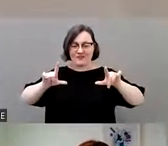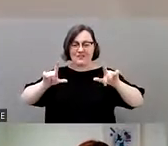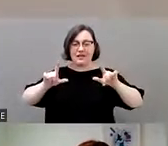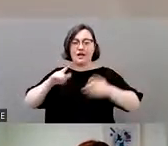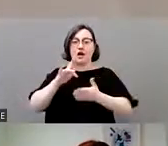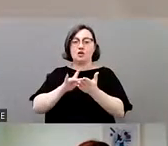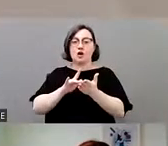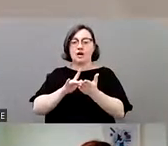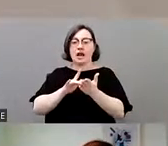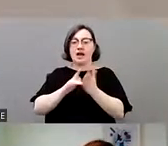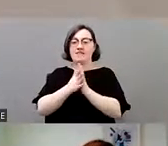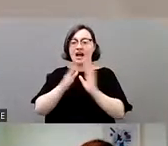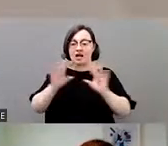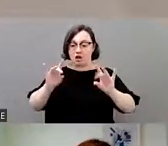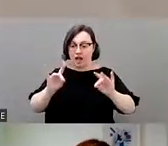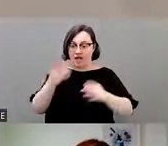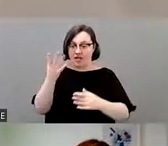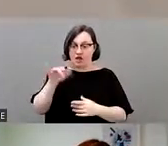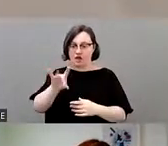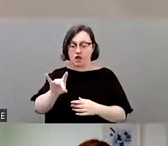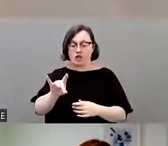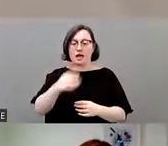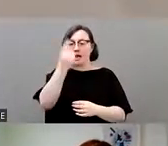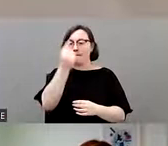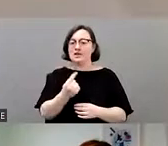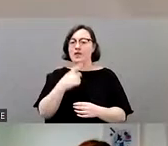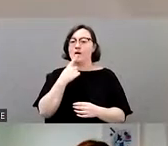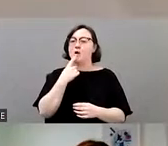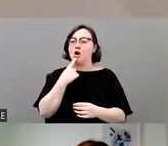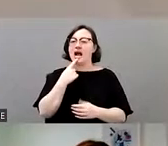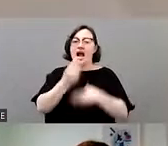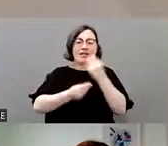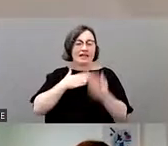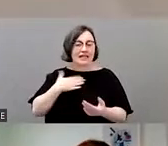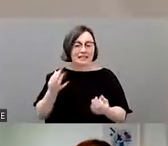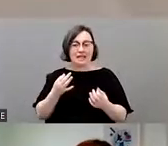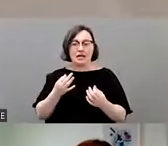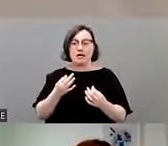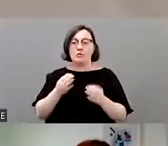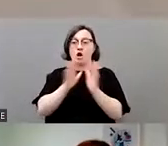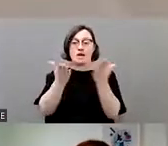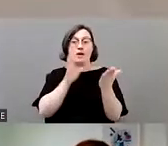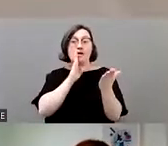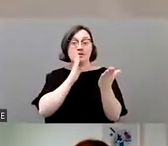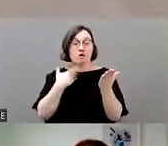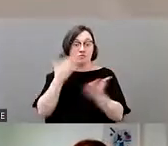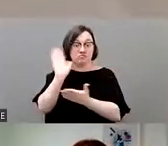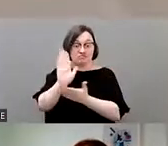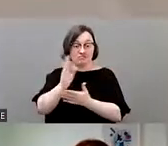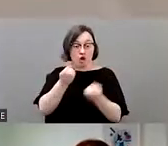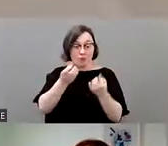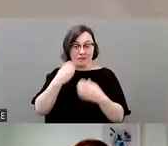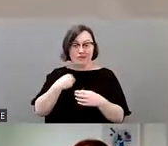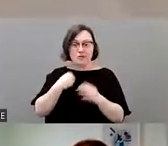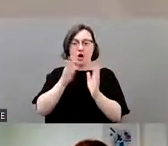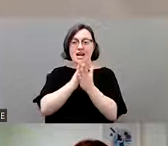ejemplo, si le van a meter los dedos, pues también sacaban el picto de la boca, qué quieres hacer, y todo con el libro que os he estado comentando, el libro